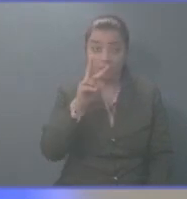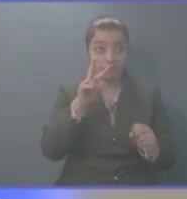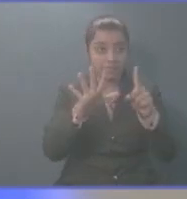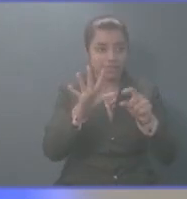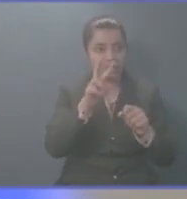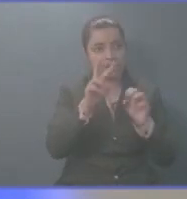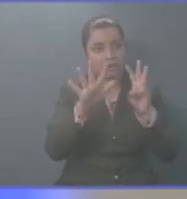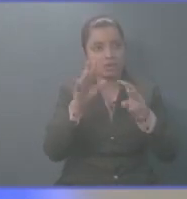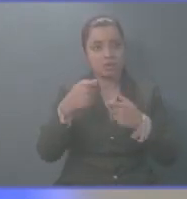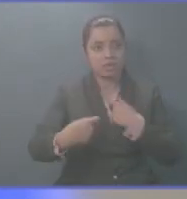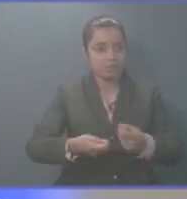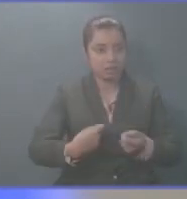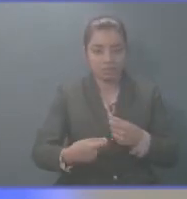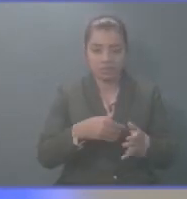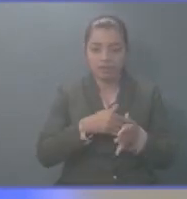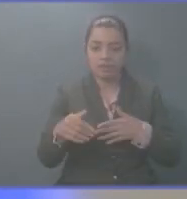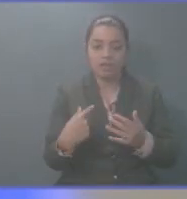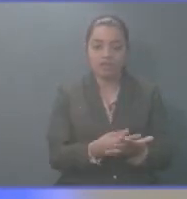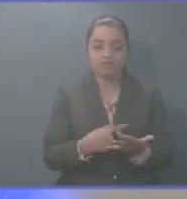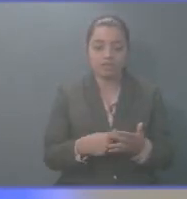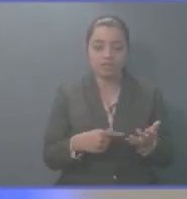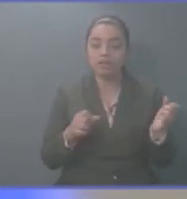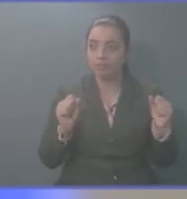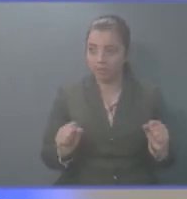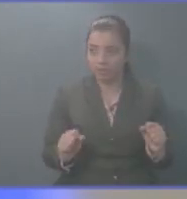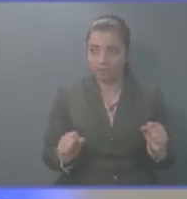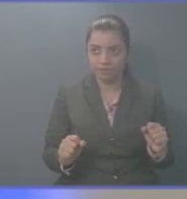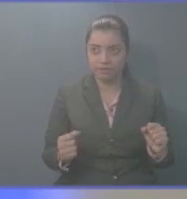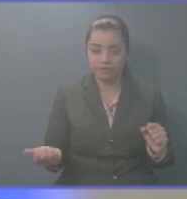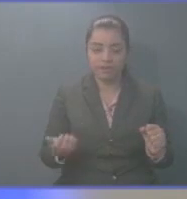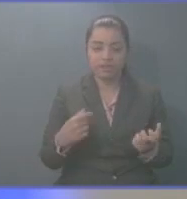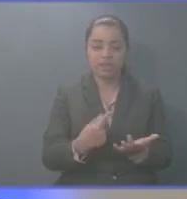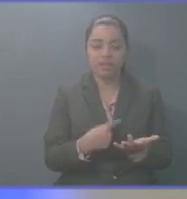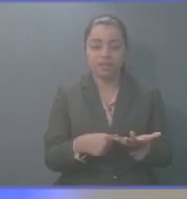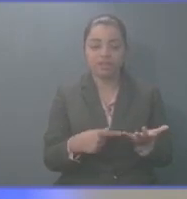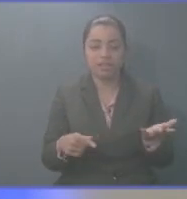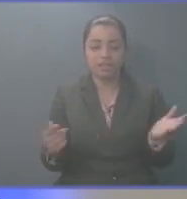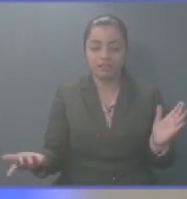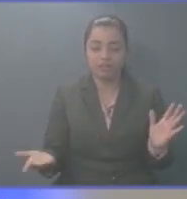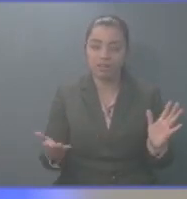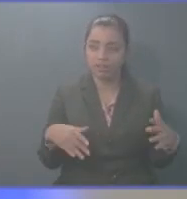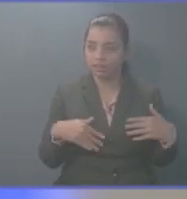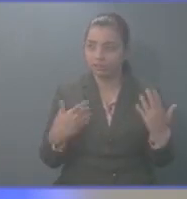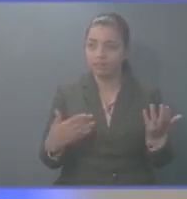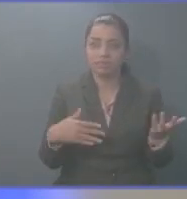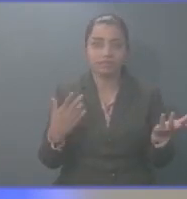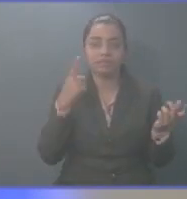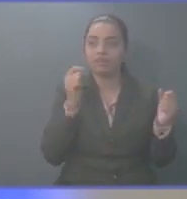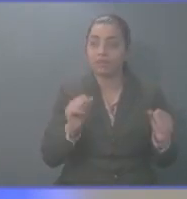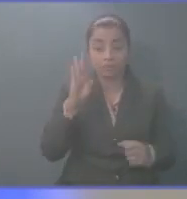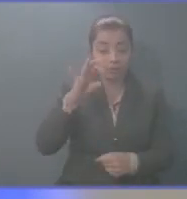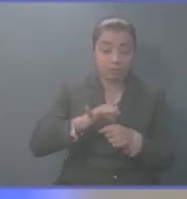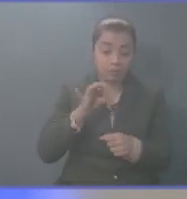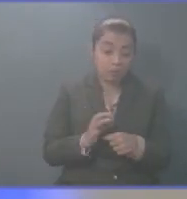26, 28 de diciembre, por ahí va a empezar. Entonces, antes que se acabe el 2020, ya vamos a estar en campaña y ya vamos abiertamente poder pedir el